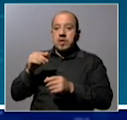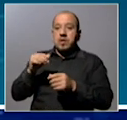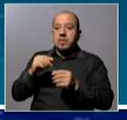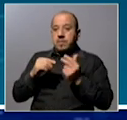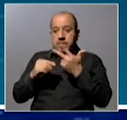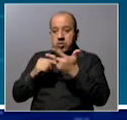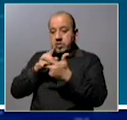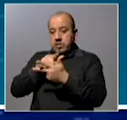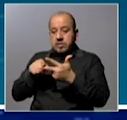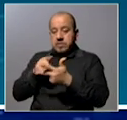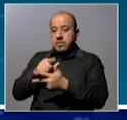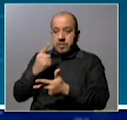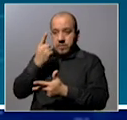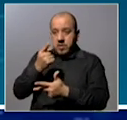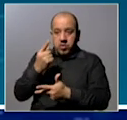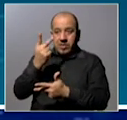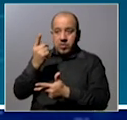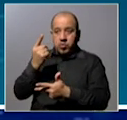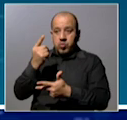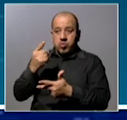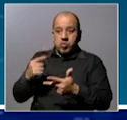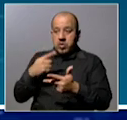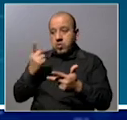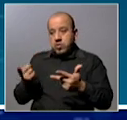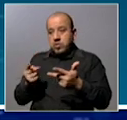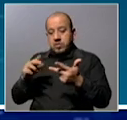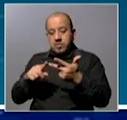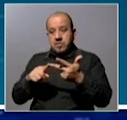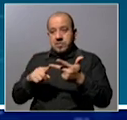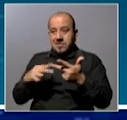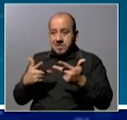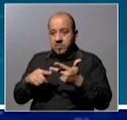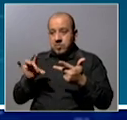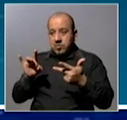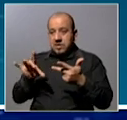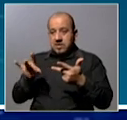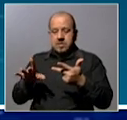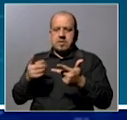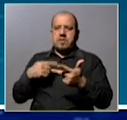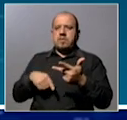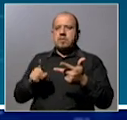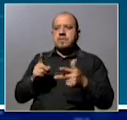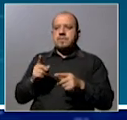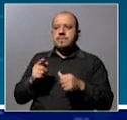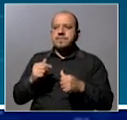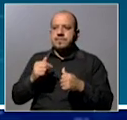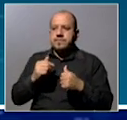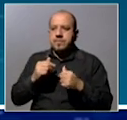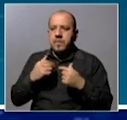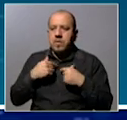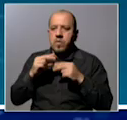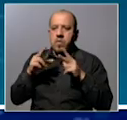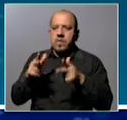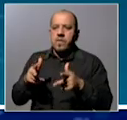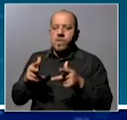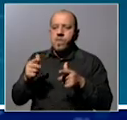un 21% y la empresa Equipos la coloca tercera con un 15%. De todos modos, lo que tenemos que decir es que,